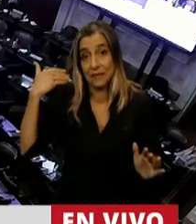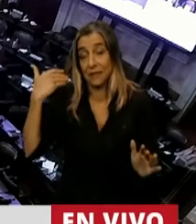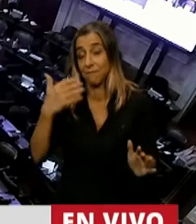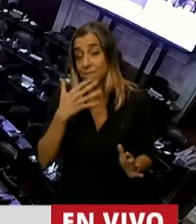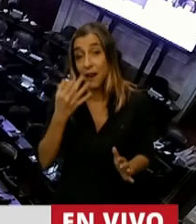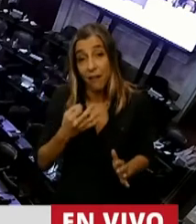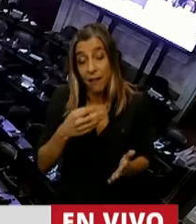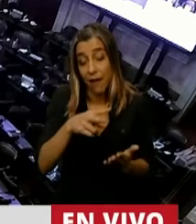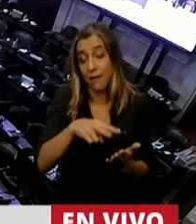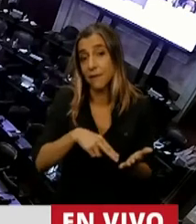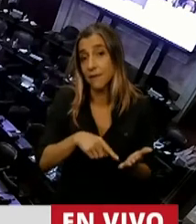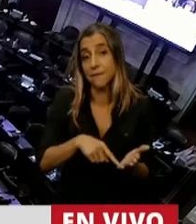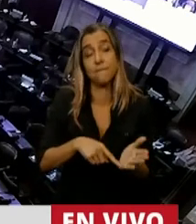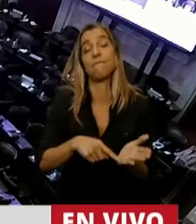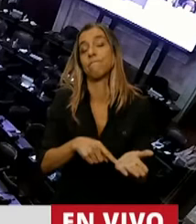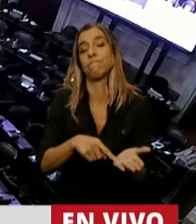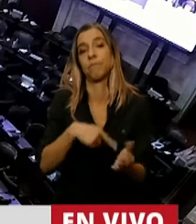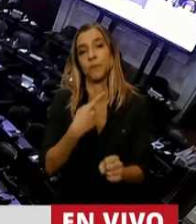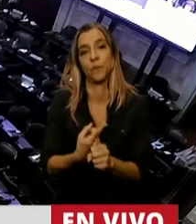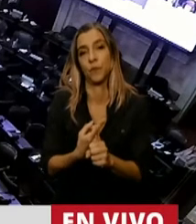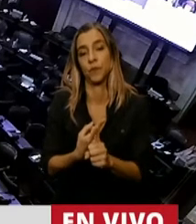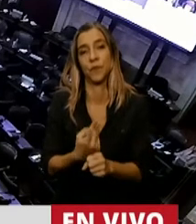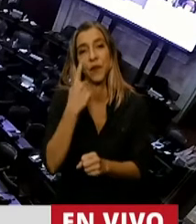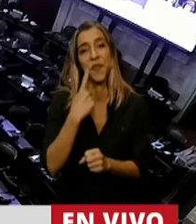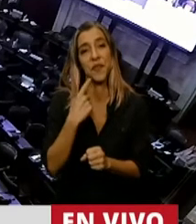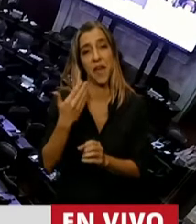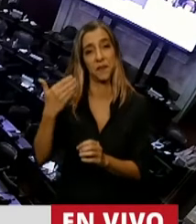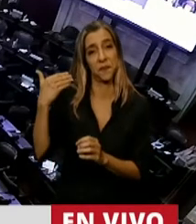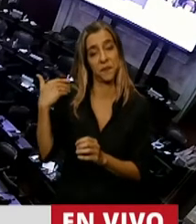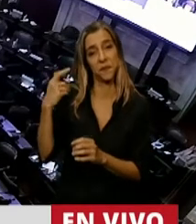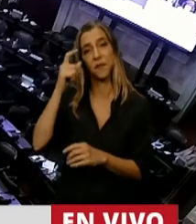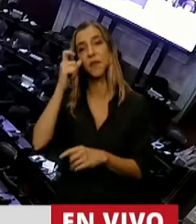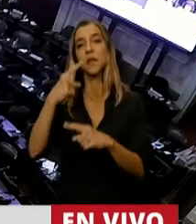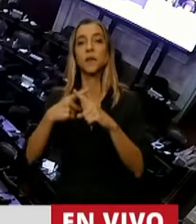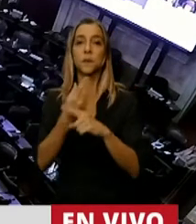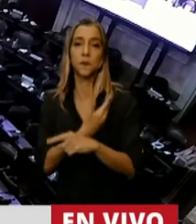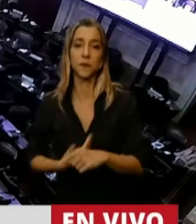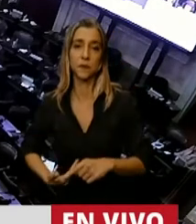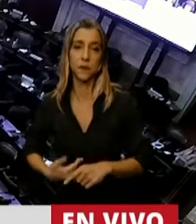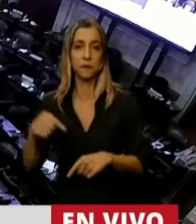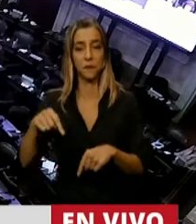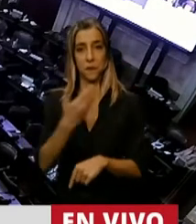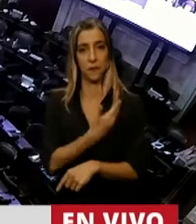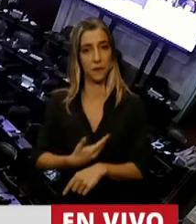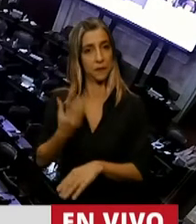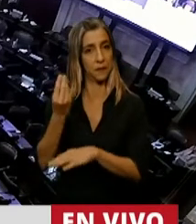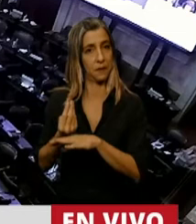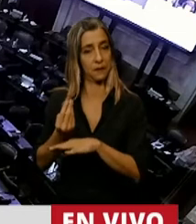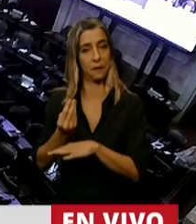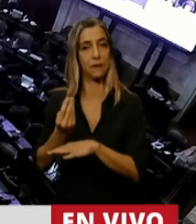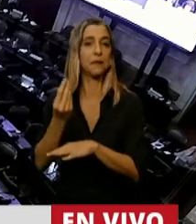imposible. Días atrás, la expresidenta, actual vicepresidenta Cristina Fernández de